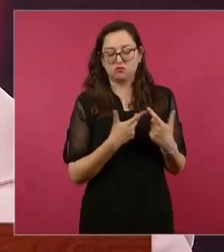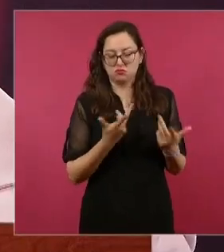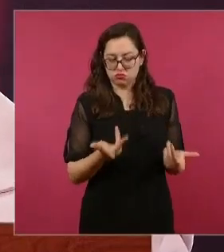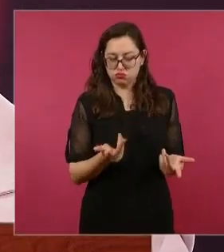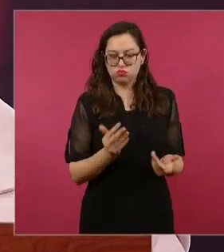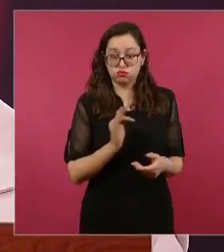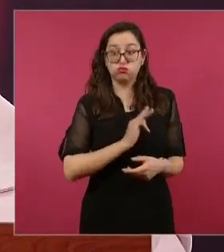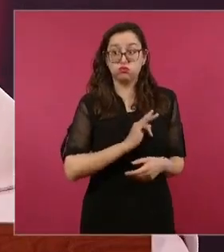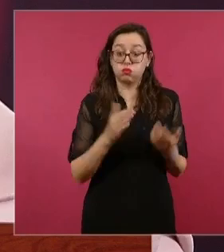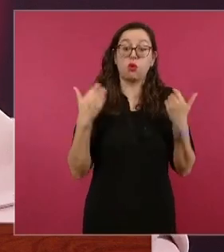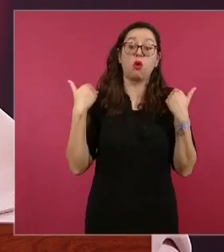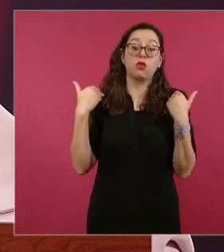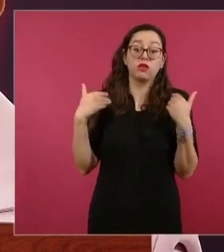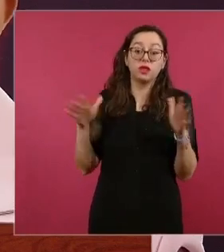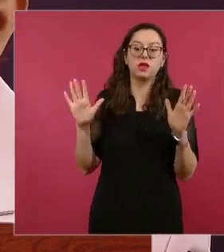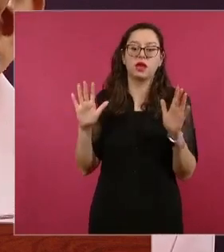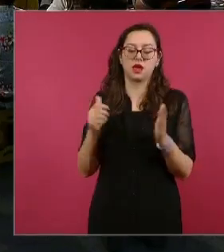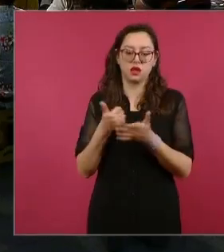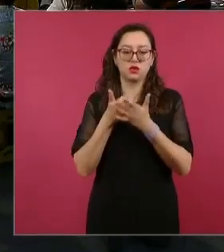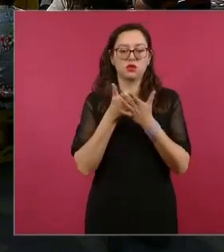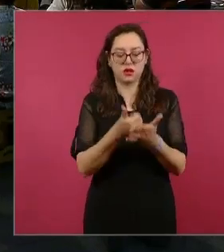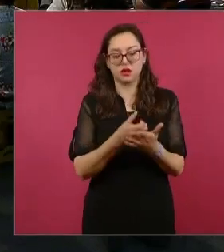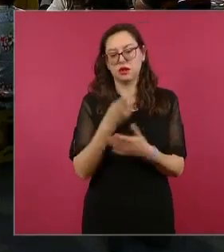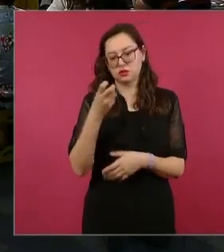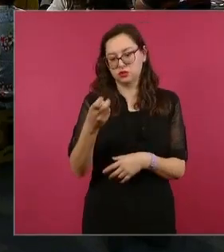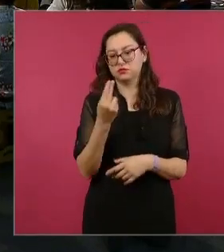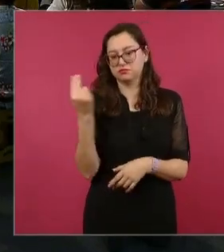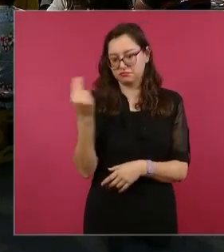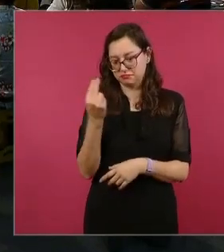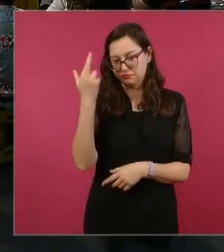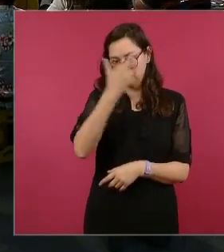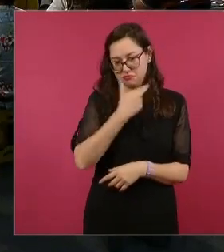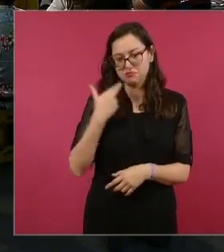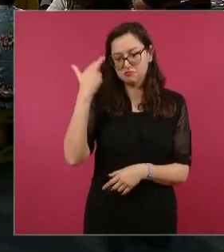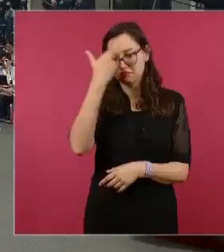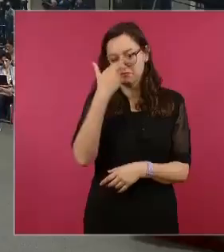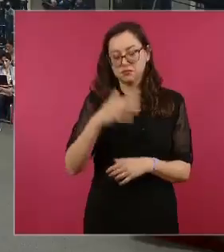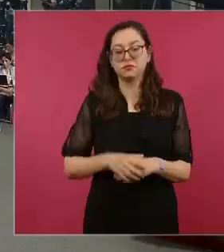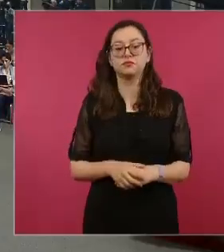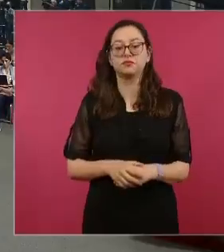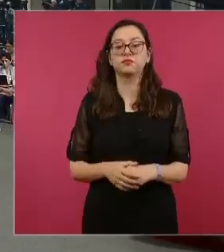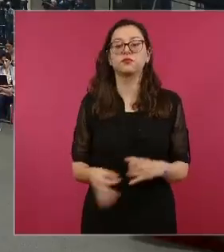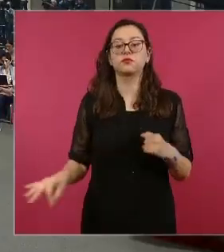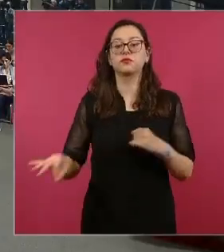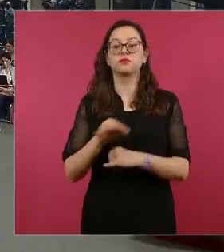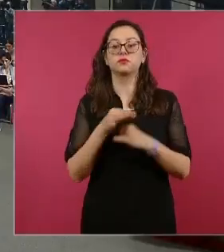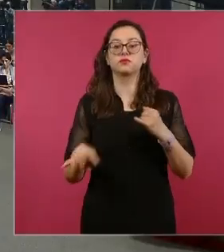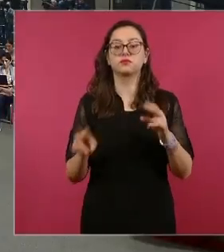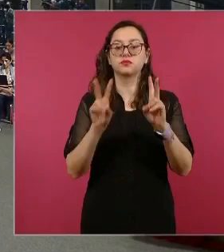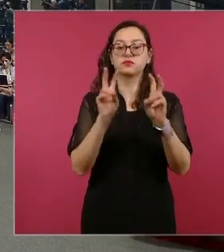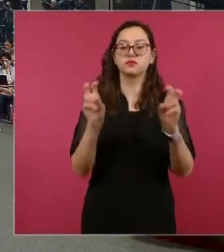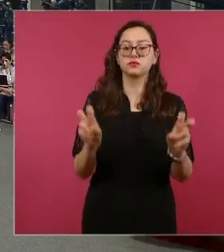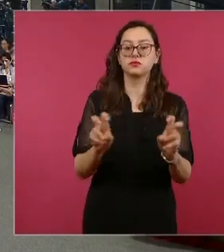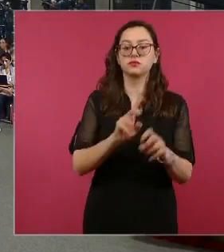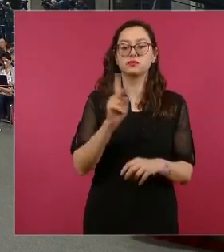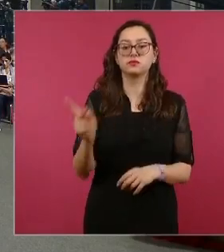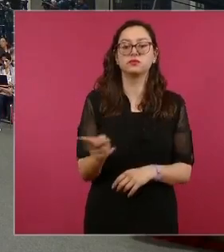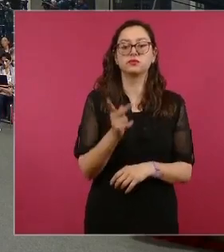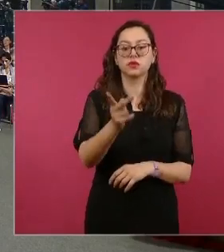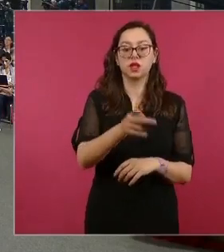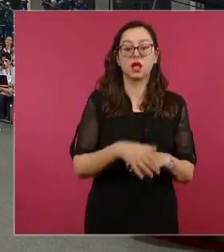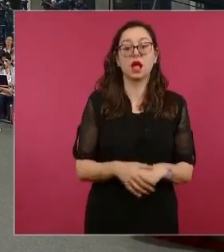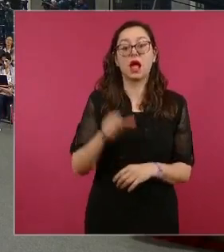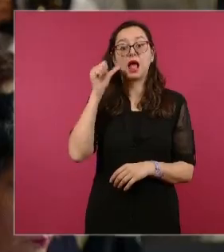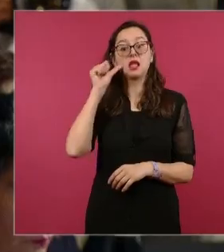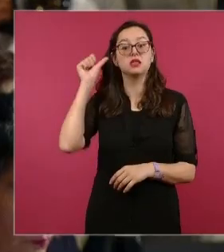injusticia. Entonces, esperamos la revisión de este caso. Muchas gracias, secretaria. Y ya como último tema, presidente, ayer el